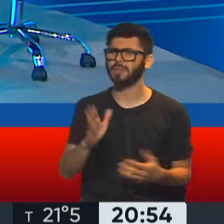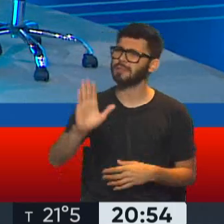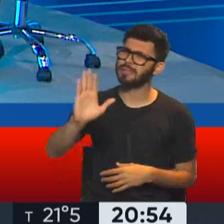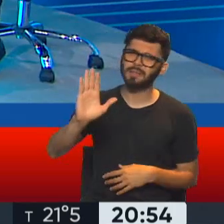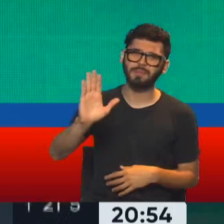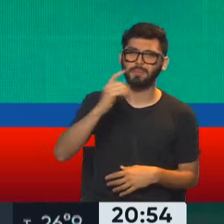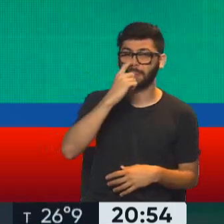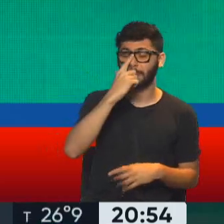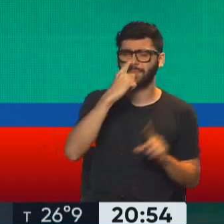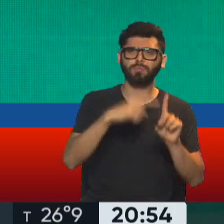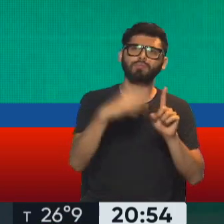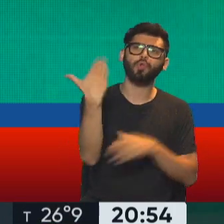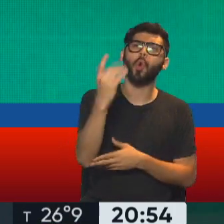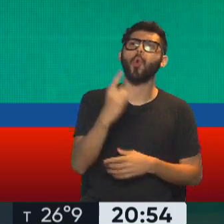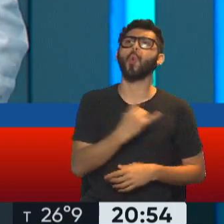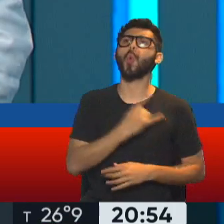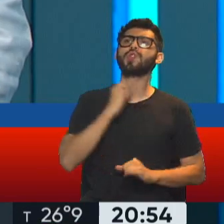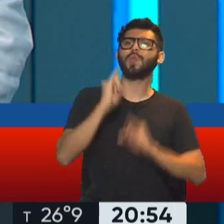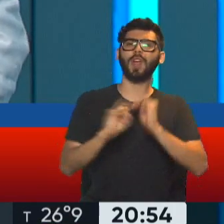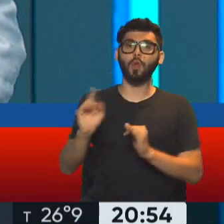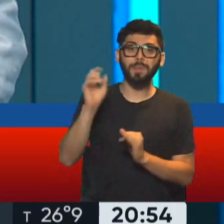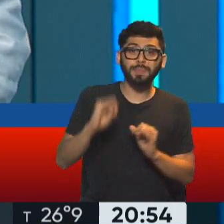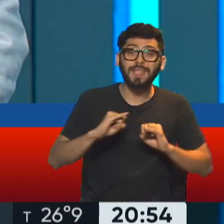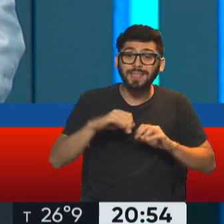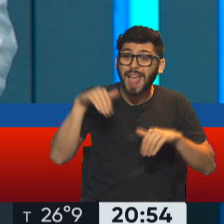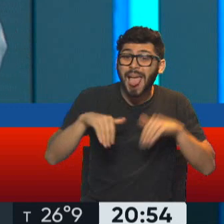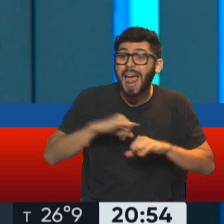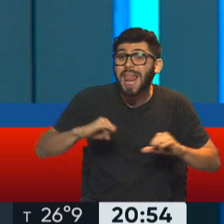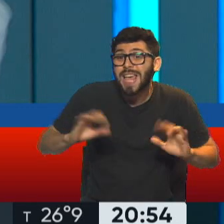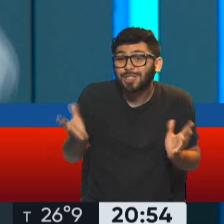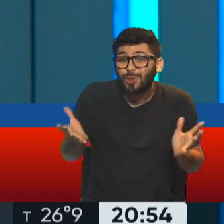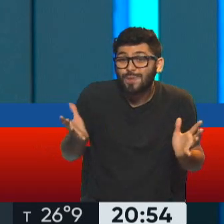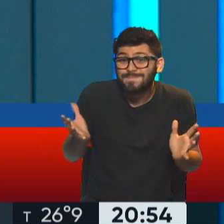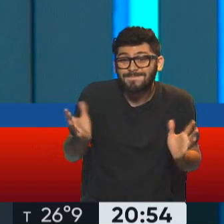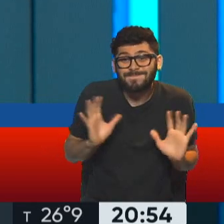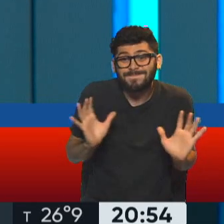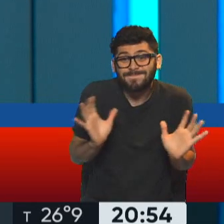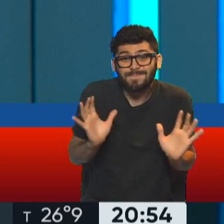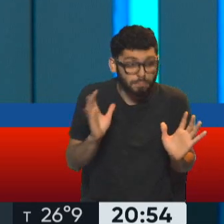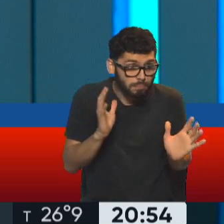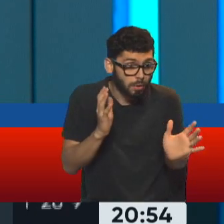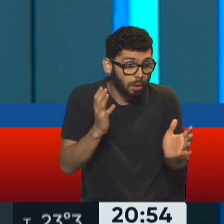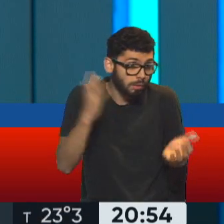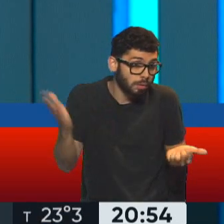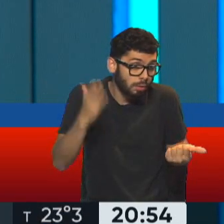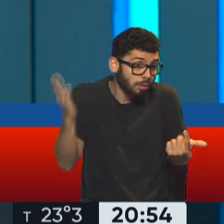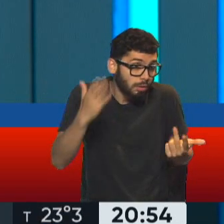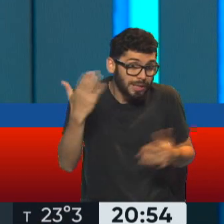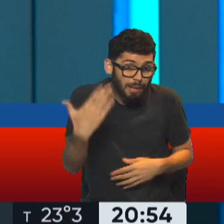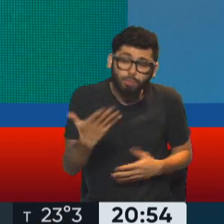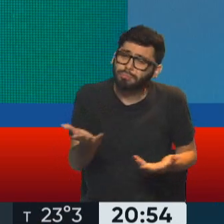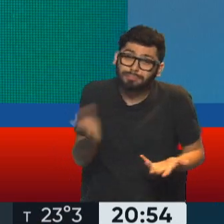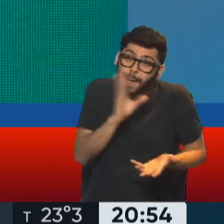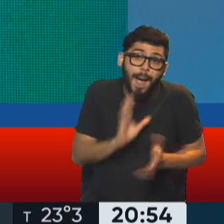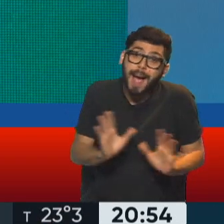No es una cátedra universitaria esto es una campaña electoral. Sí. Las campañas electorales... Vale todo, esa es la pregunta. Son así